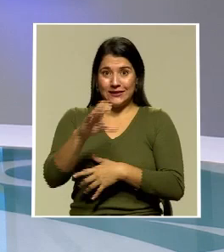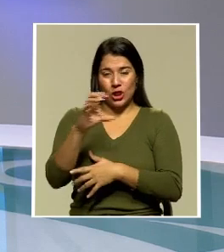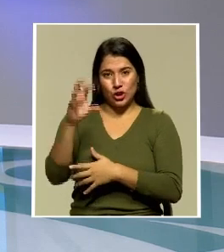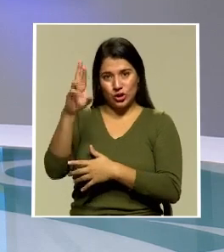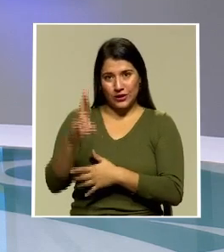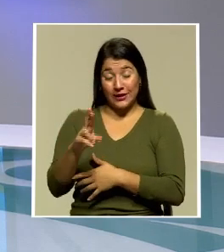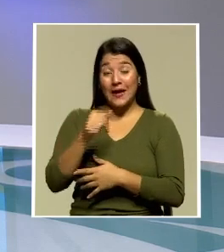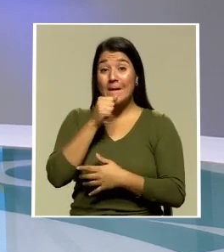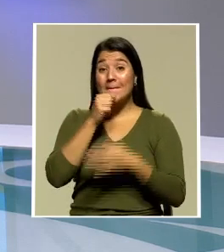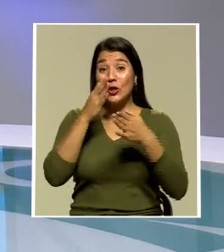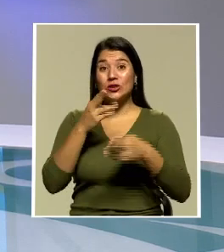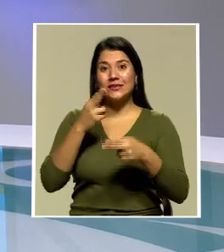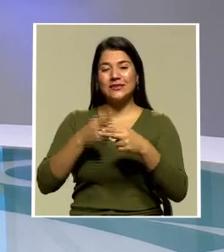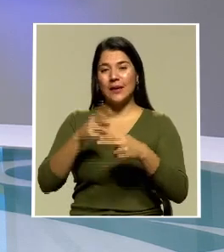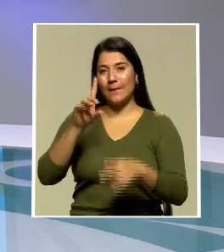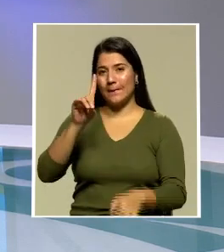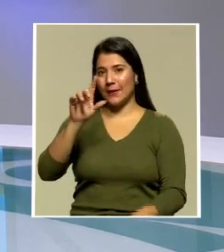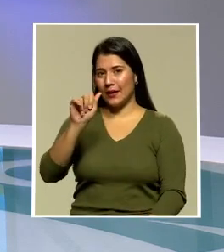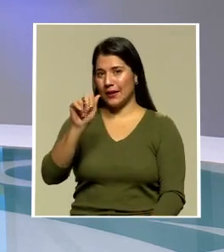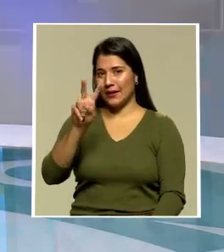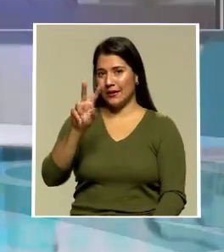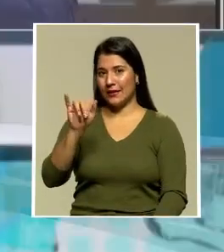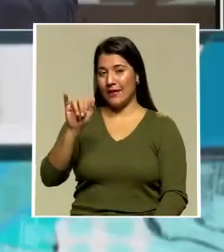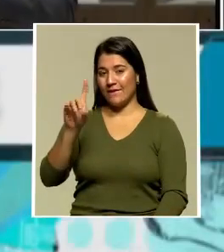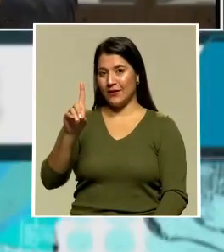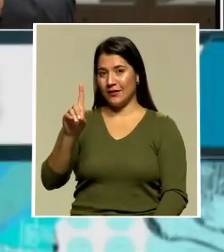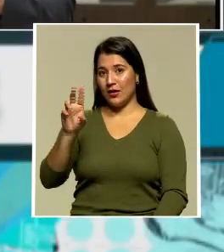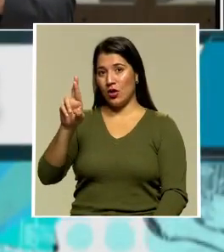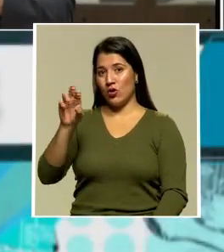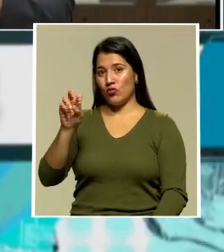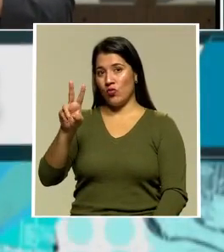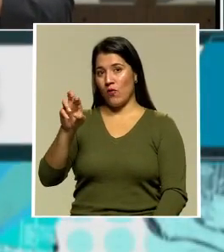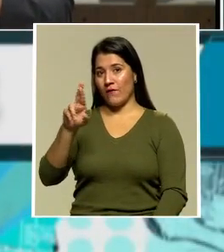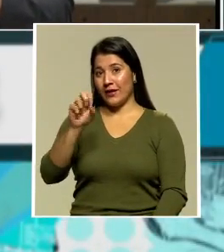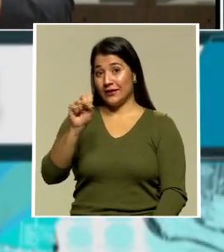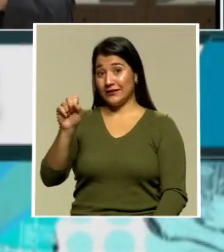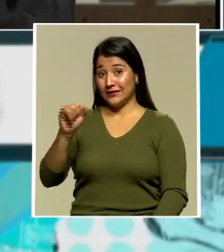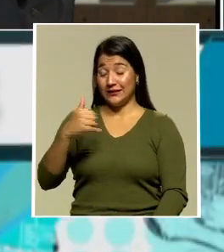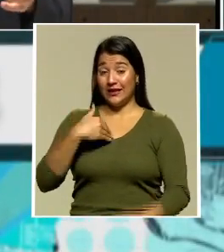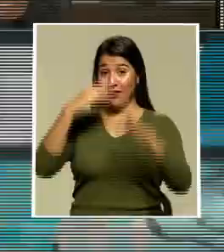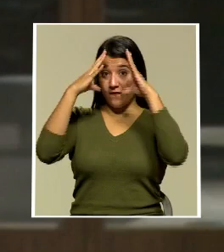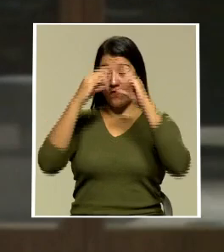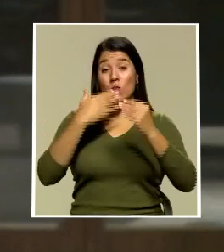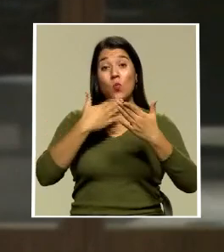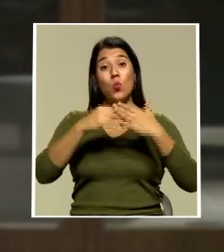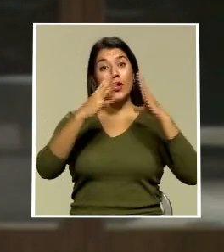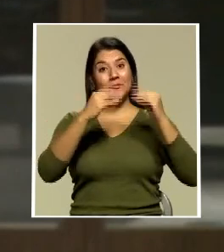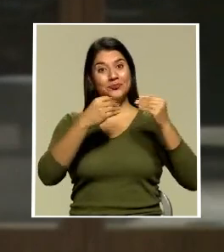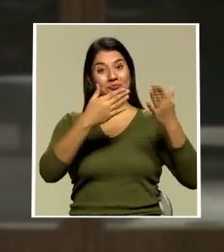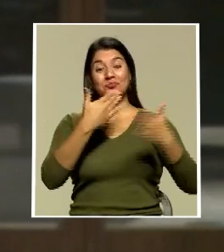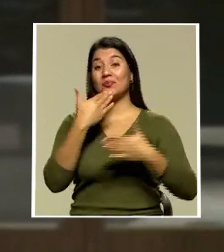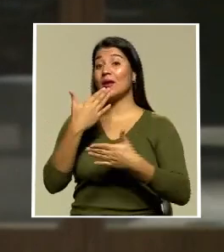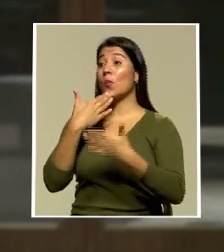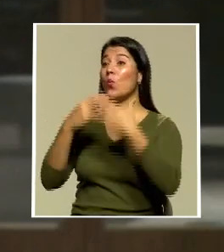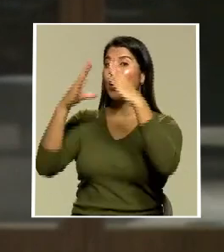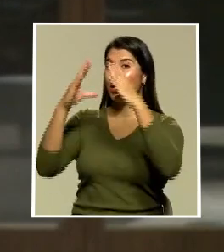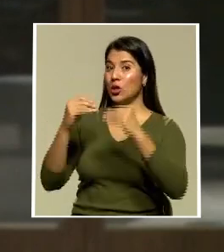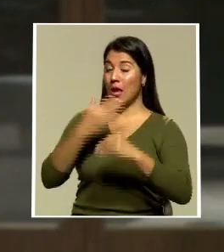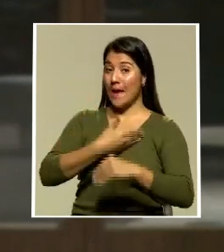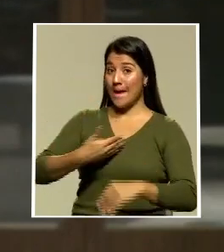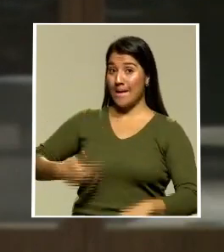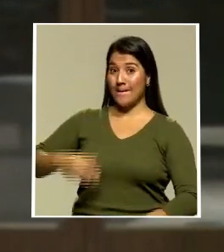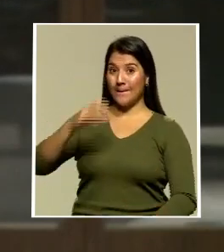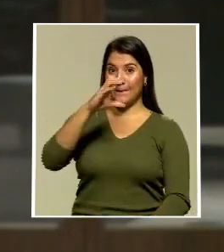David Robertsi nos informa. Adelante, David, buenas noches. Gracias, buenas noches. El presidente de la República, Carlos